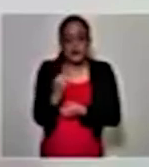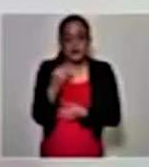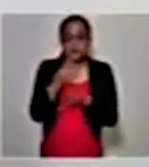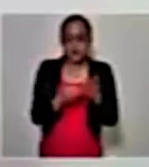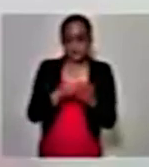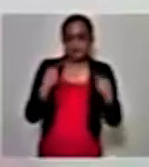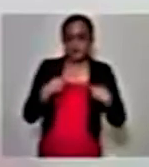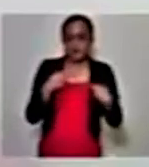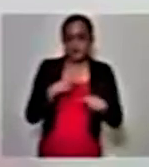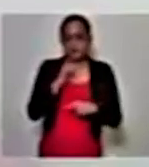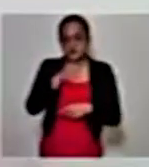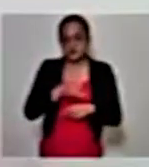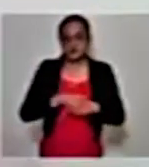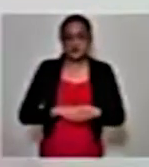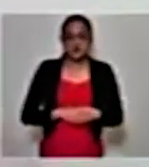reubicaciones.